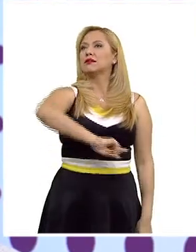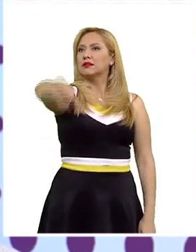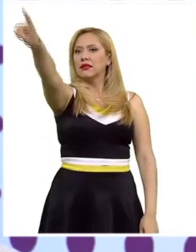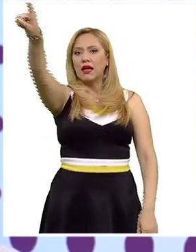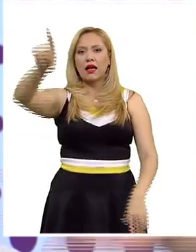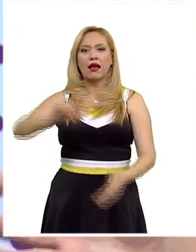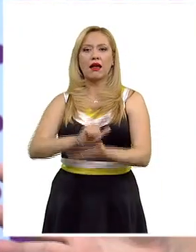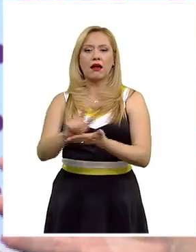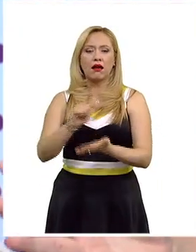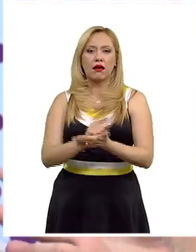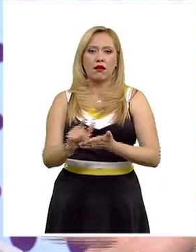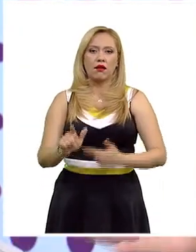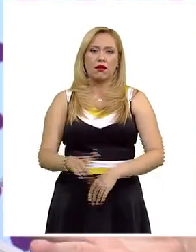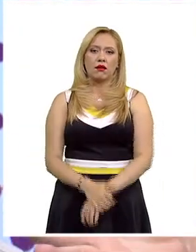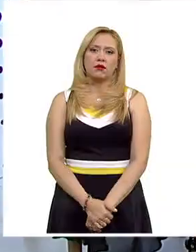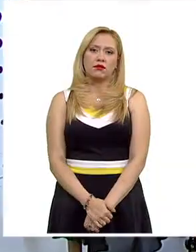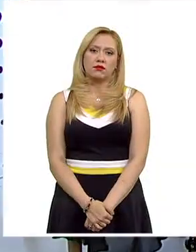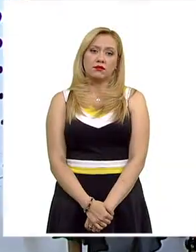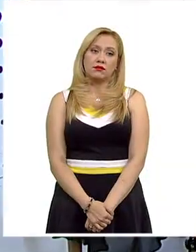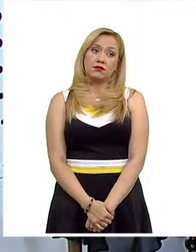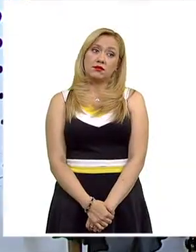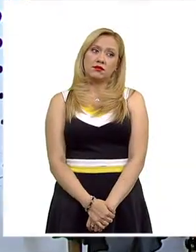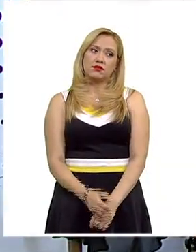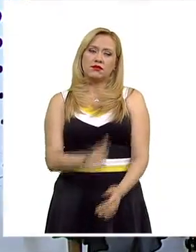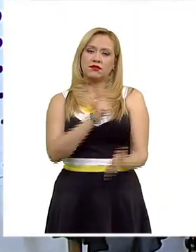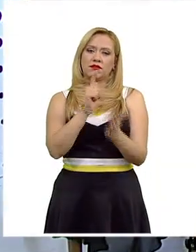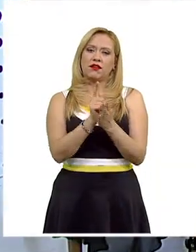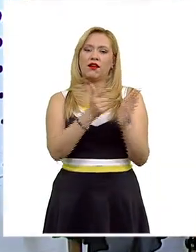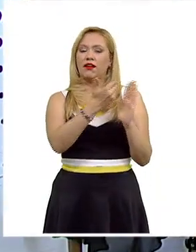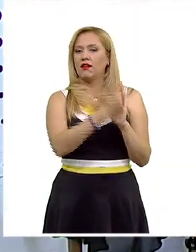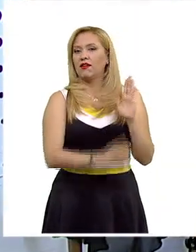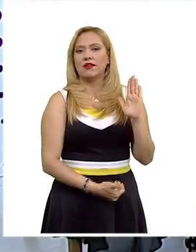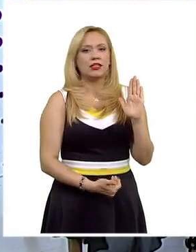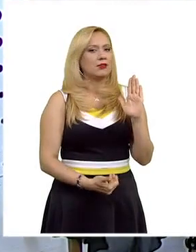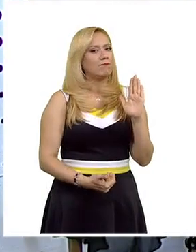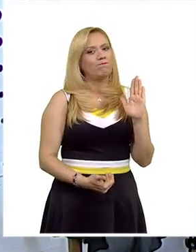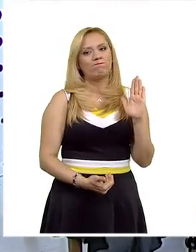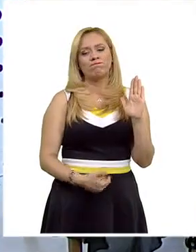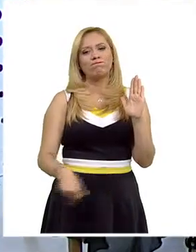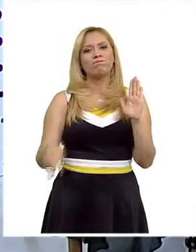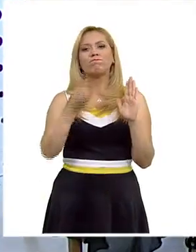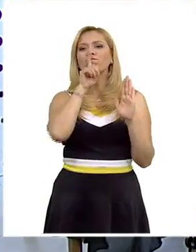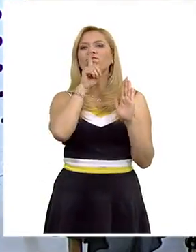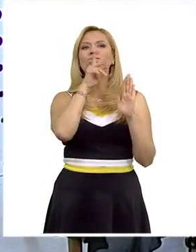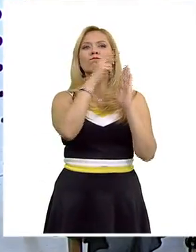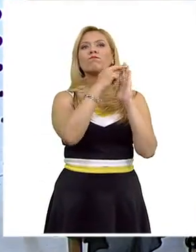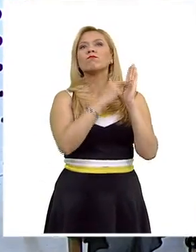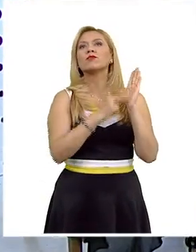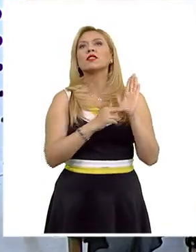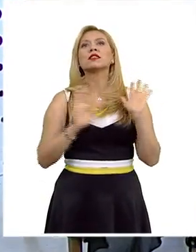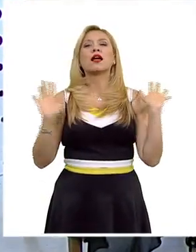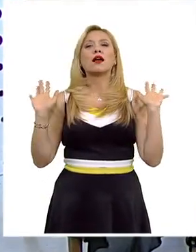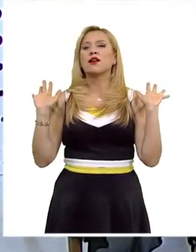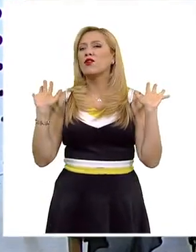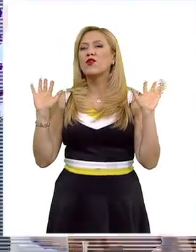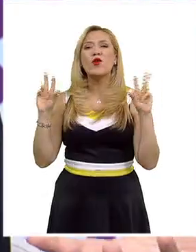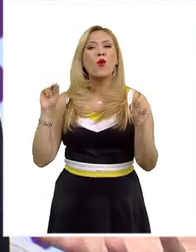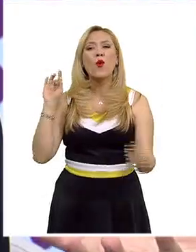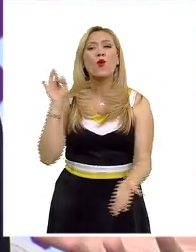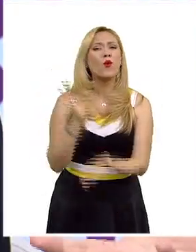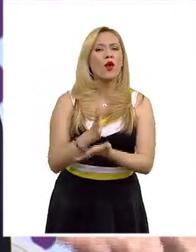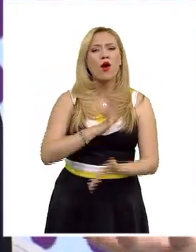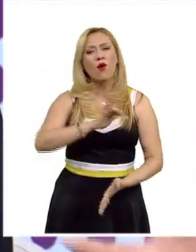yo siento, con lo que está incluido en las leyes, por ejemplo, no solo podemos quedarnos en protocolos de acoso sexual. El acoso sexual no es lo